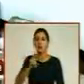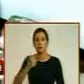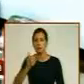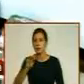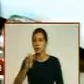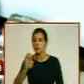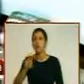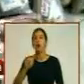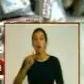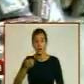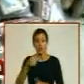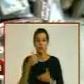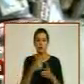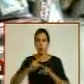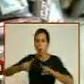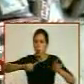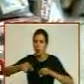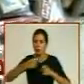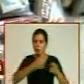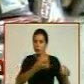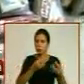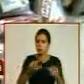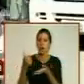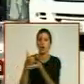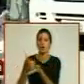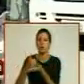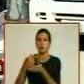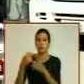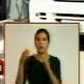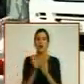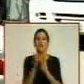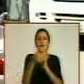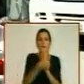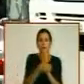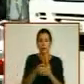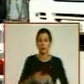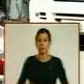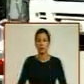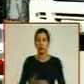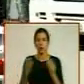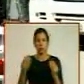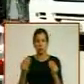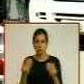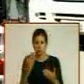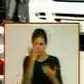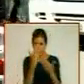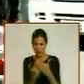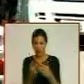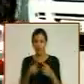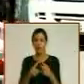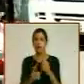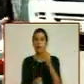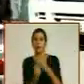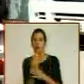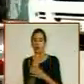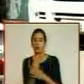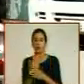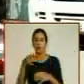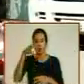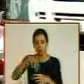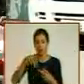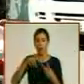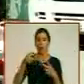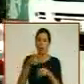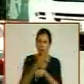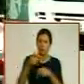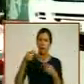despacha logística hacia los refugios. He hecho un despliegue, muchos frentes por parte de lo que es PDVSA, Fundarregión,